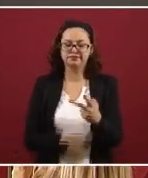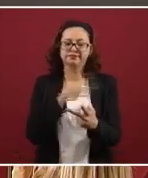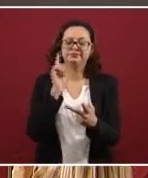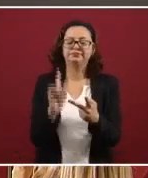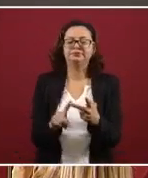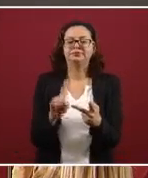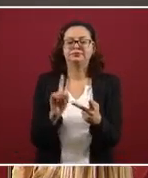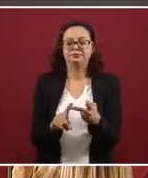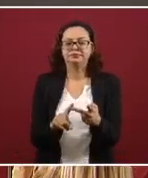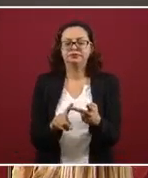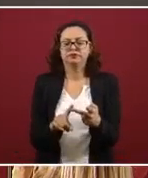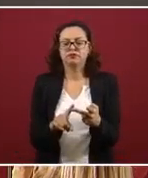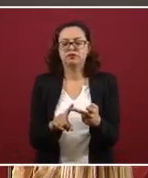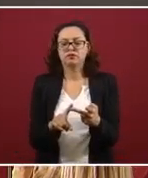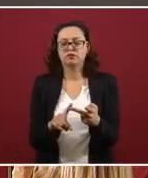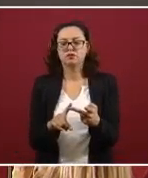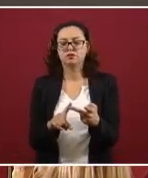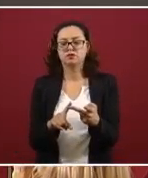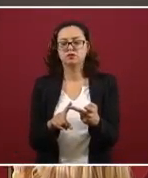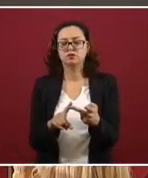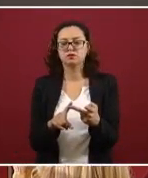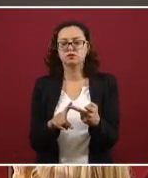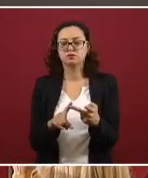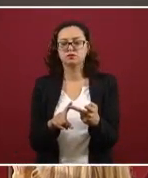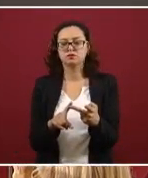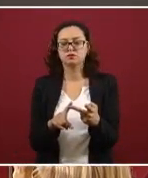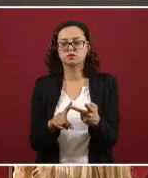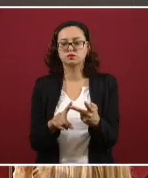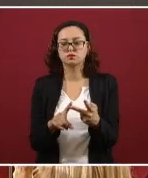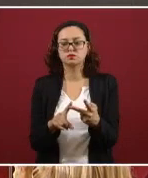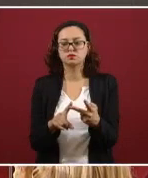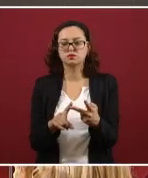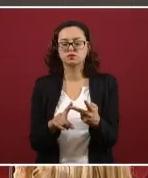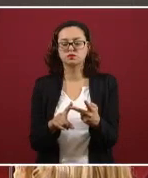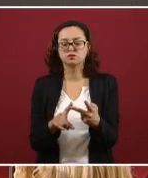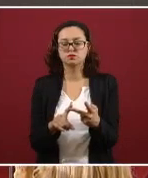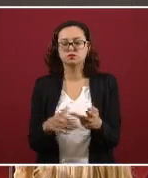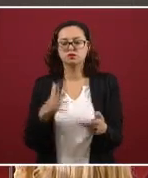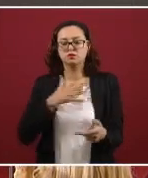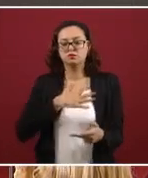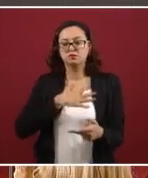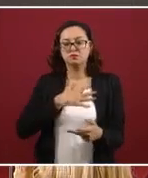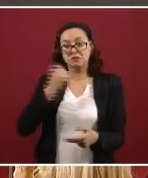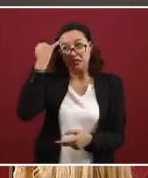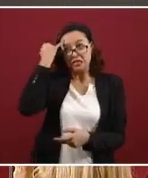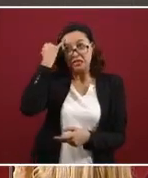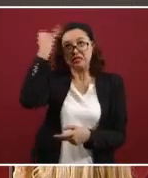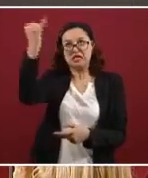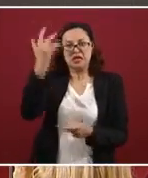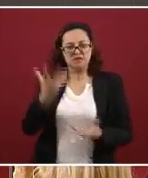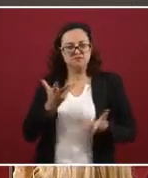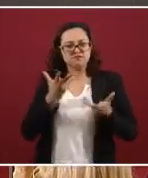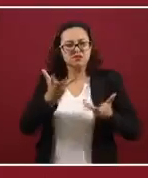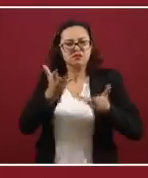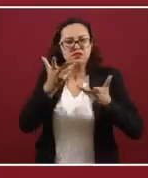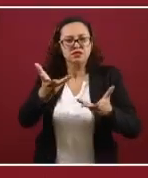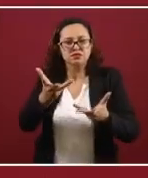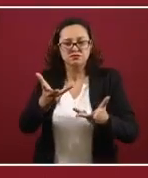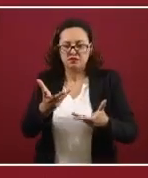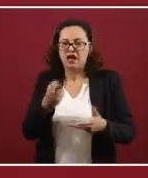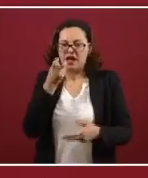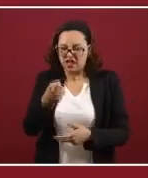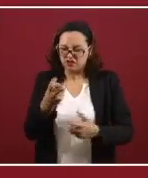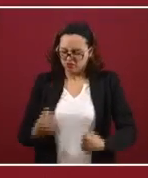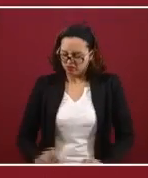ideales y las convicciones, no la ambición al poder.